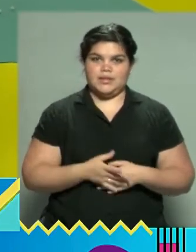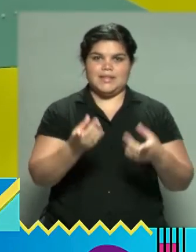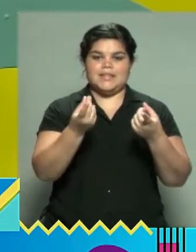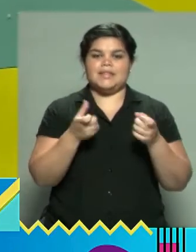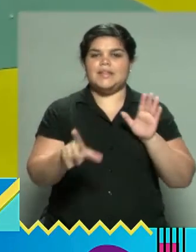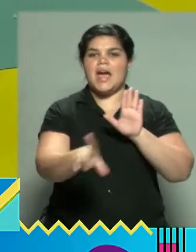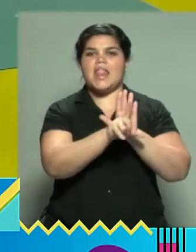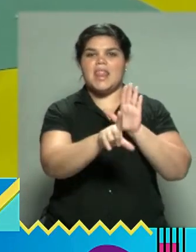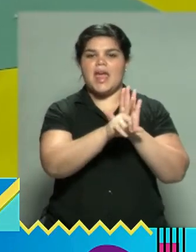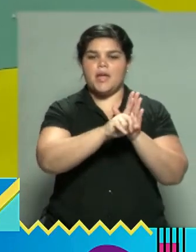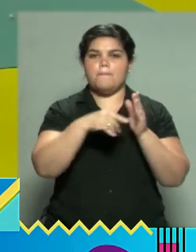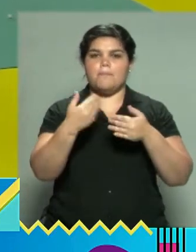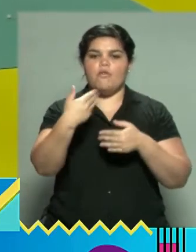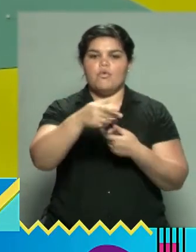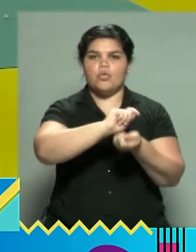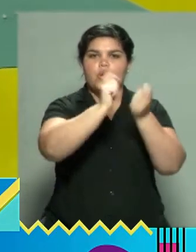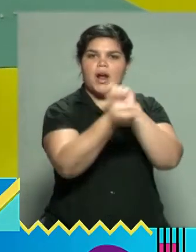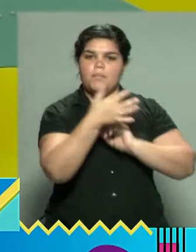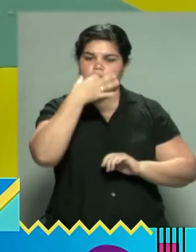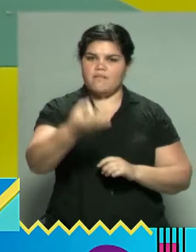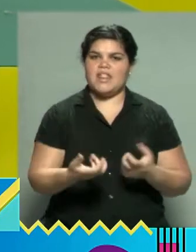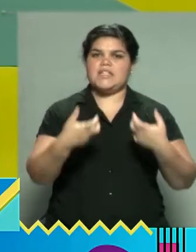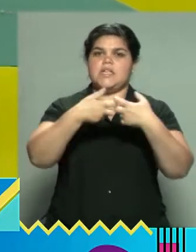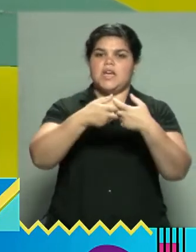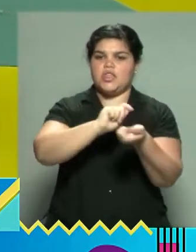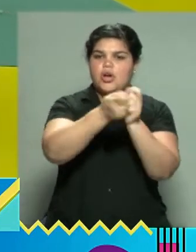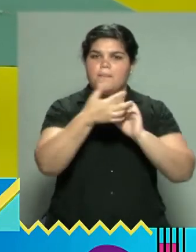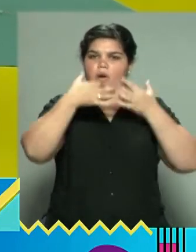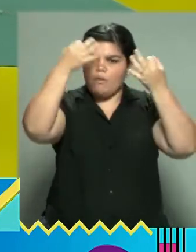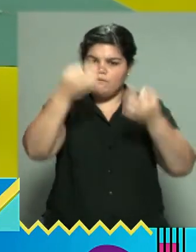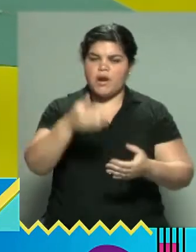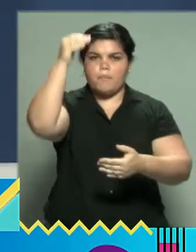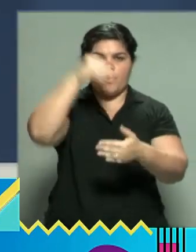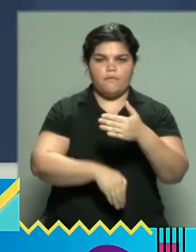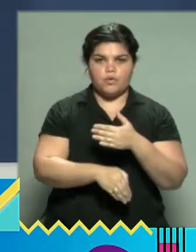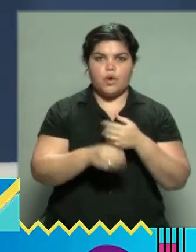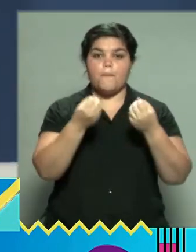legal para que se puedan reformar realmente los sindicatos. Porque si no hay una democracia interna,